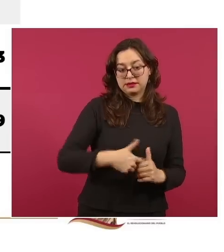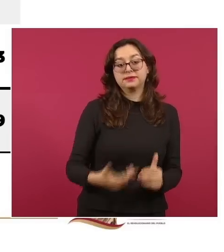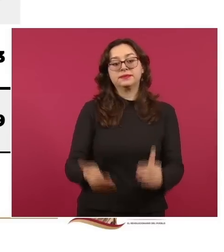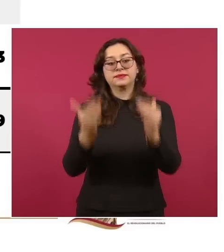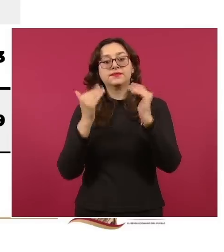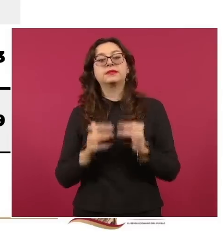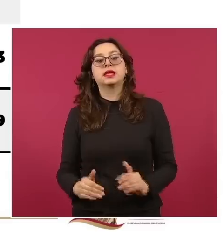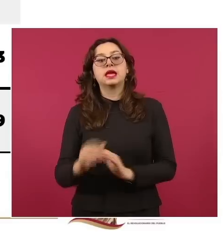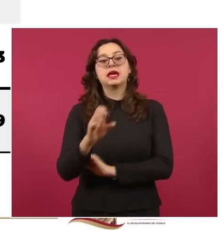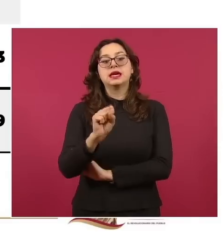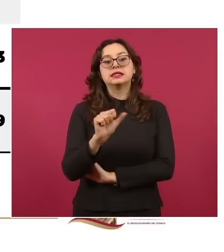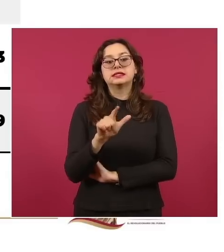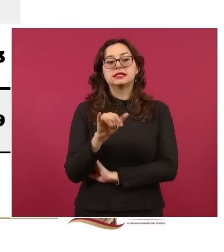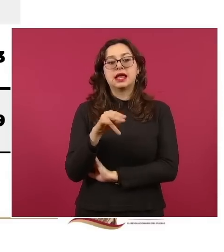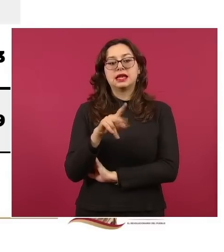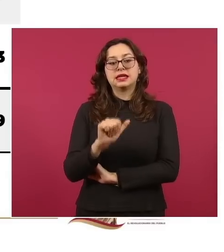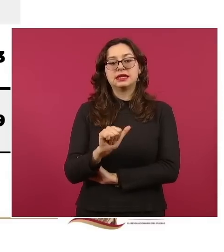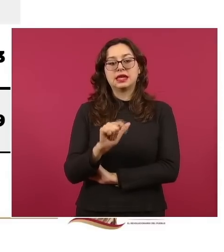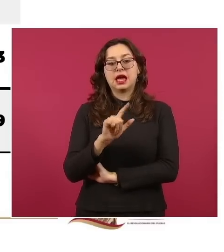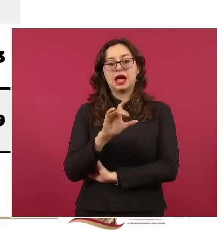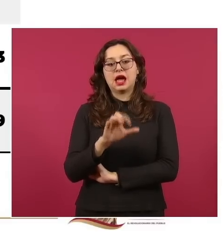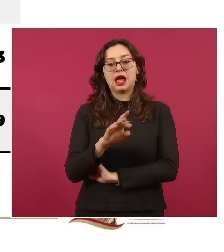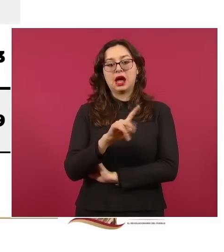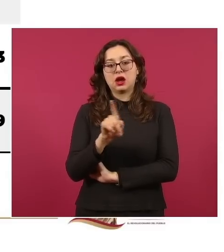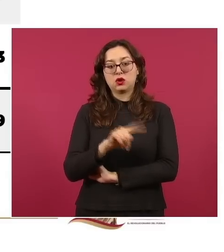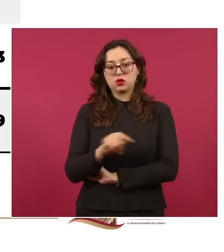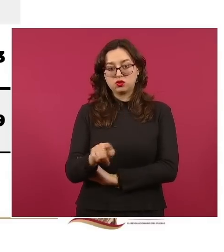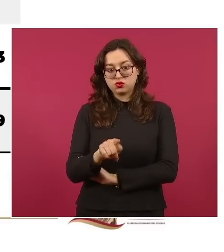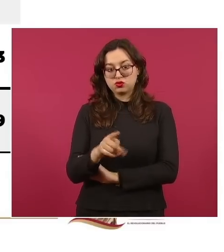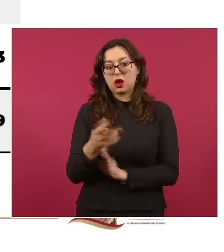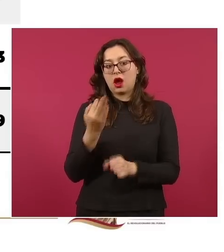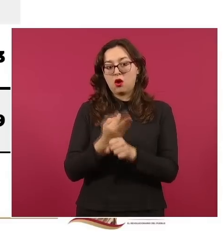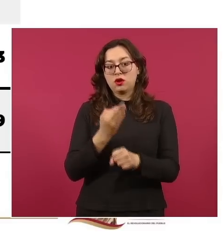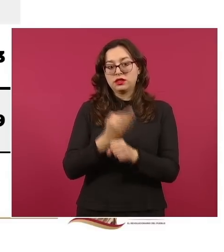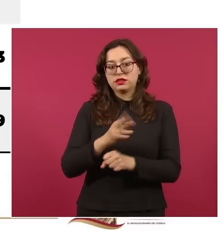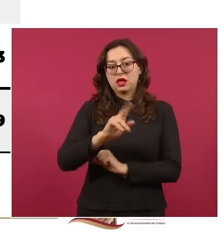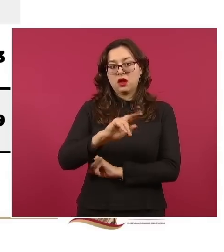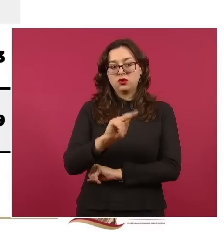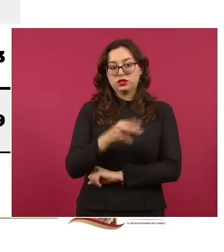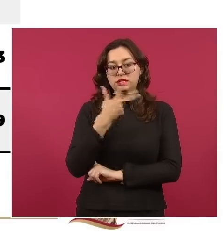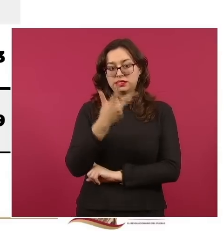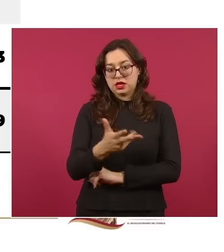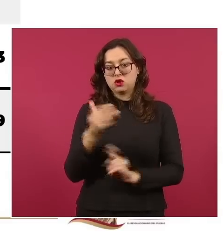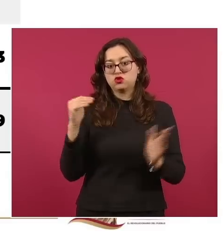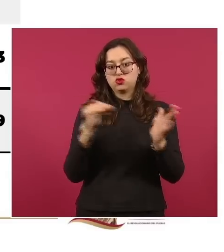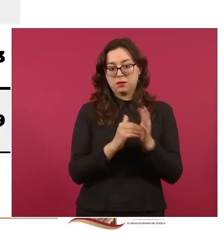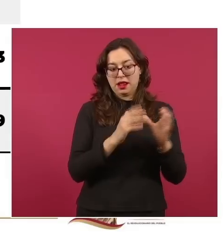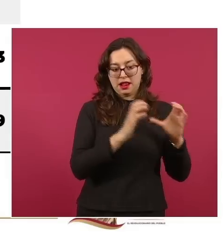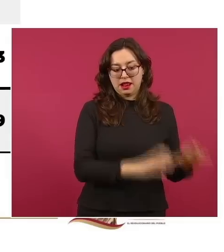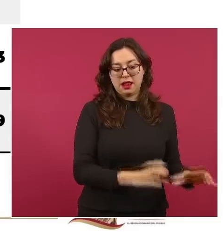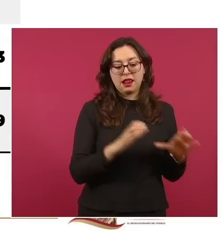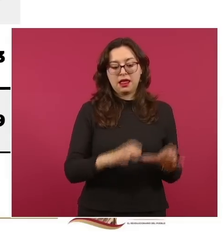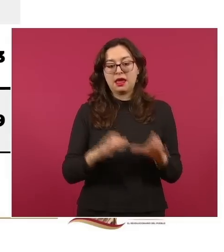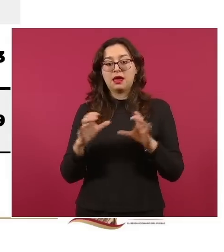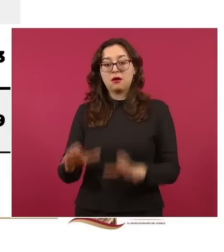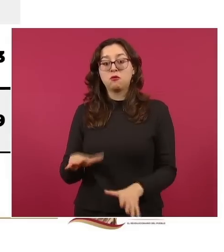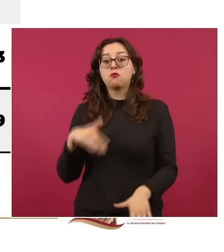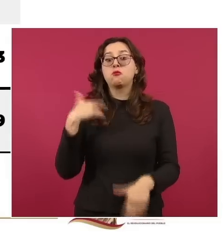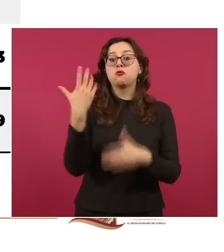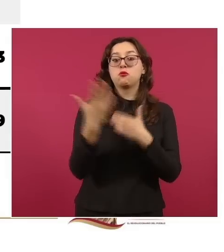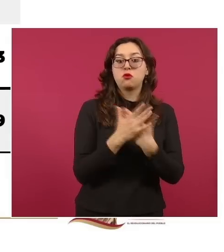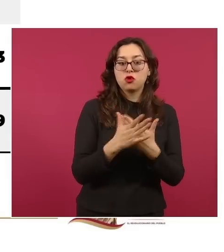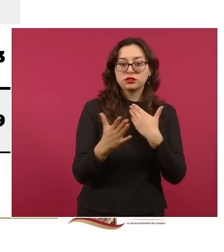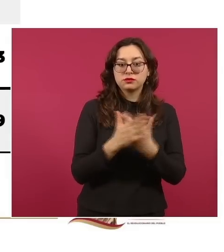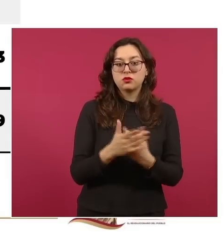88,000 barriles de gasolina, vamos a pasar a producir 127,000 barriles y esto pues nos va a dar